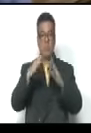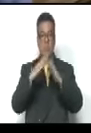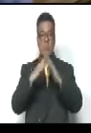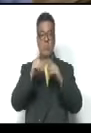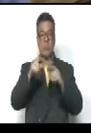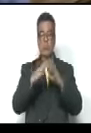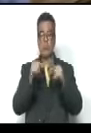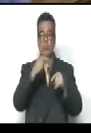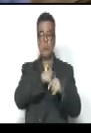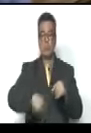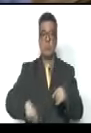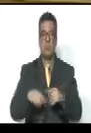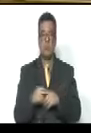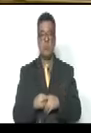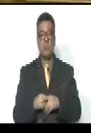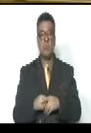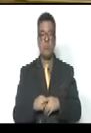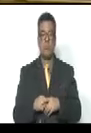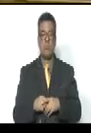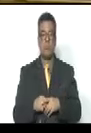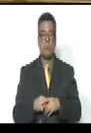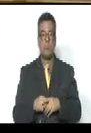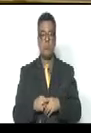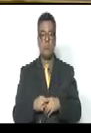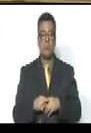Vivienda. Es todo, ciudadano presidente.